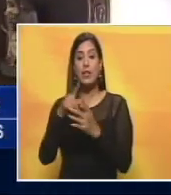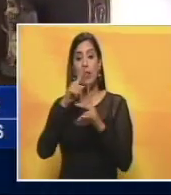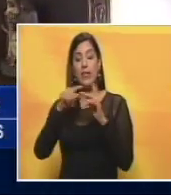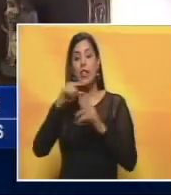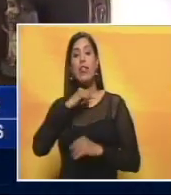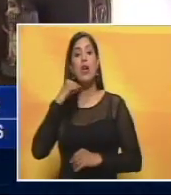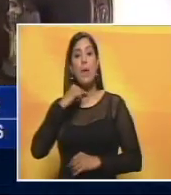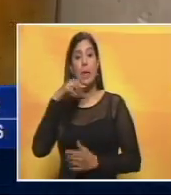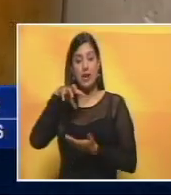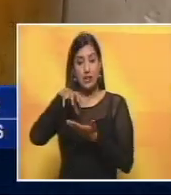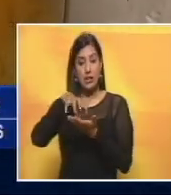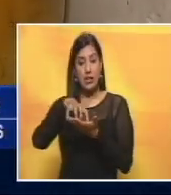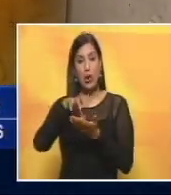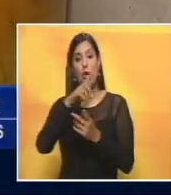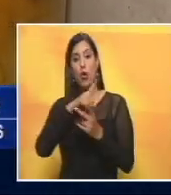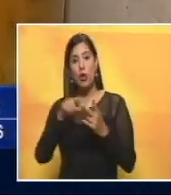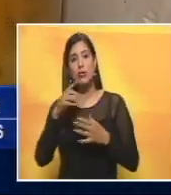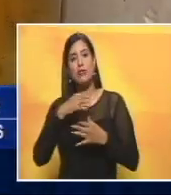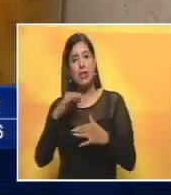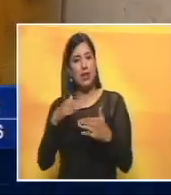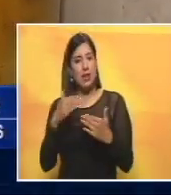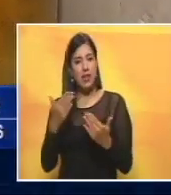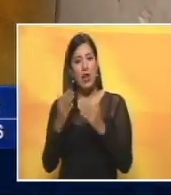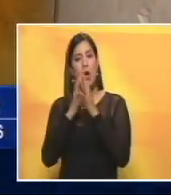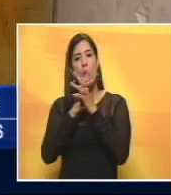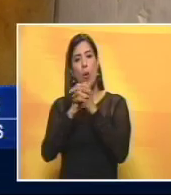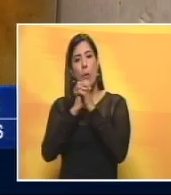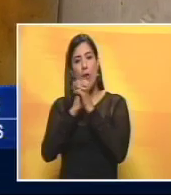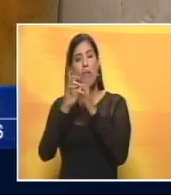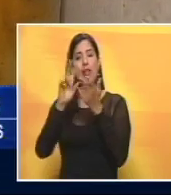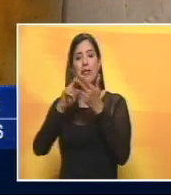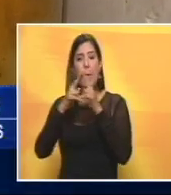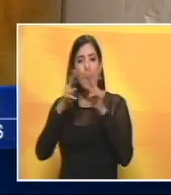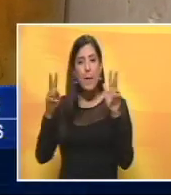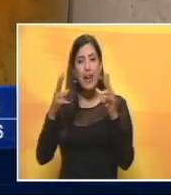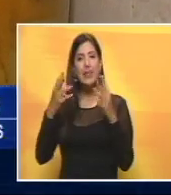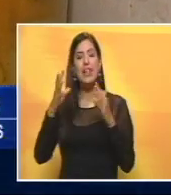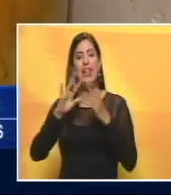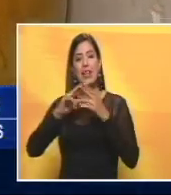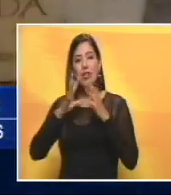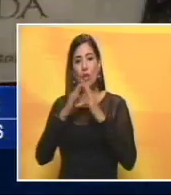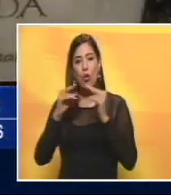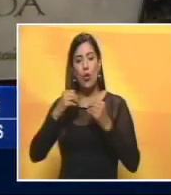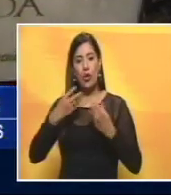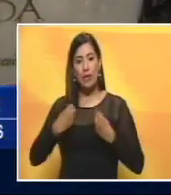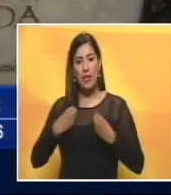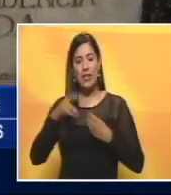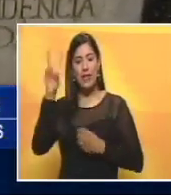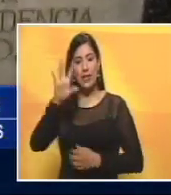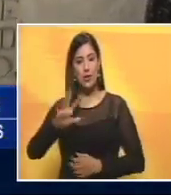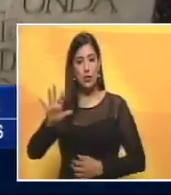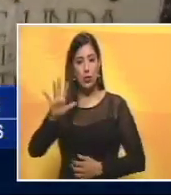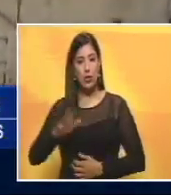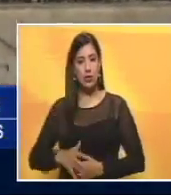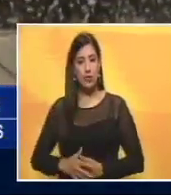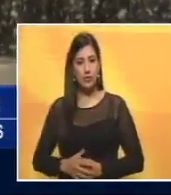varios obispos de la región, con la intención de pedir por la paz y la reconciliación en